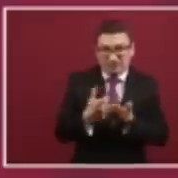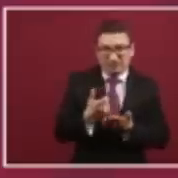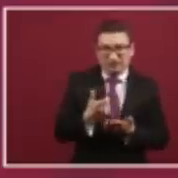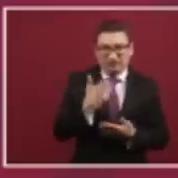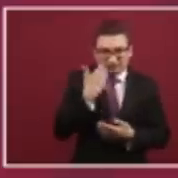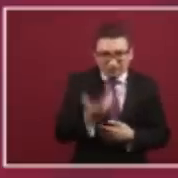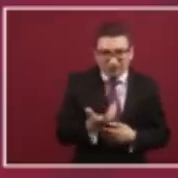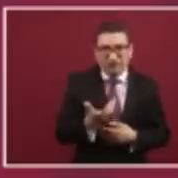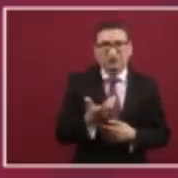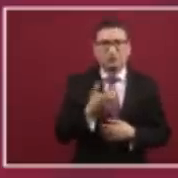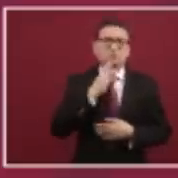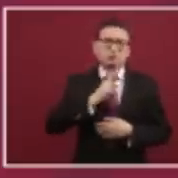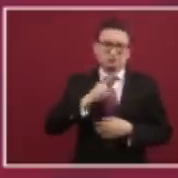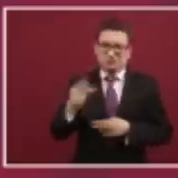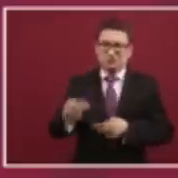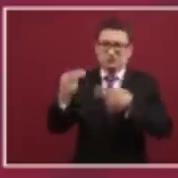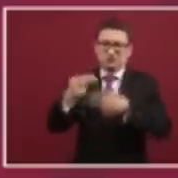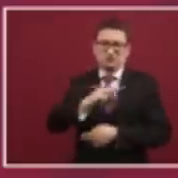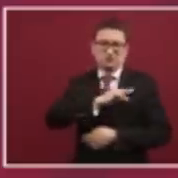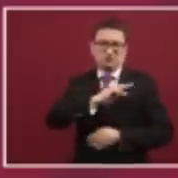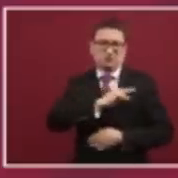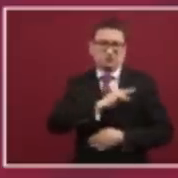que se dedique a los negocios privados.